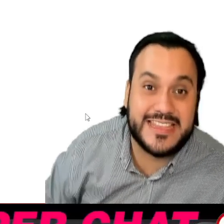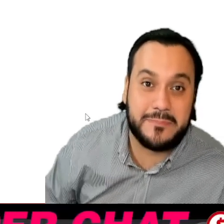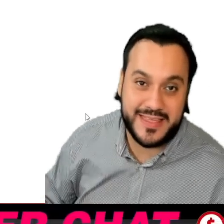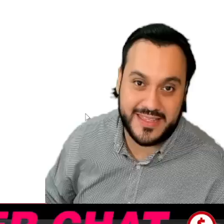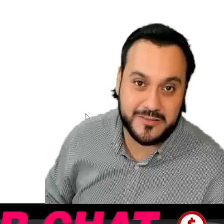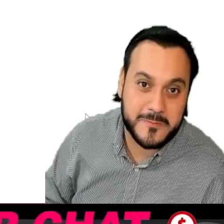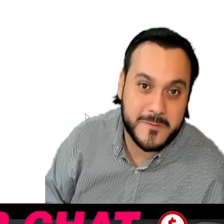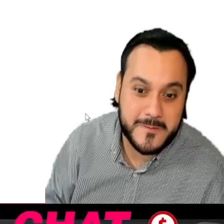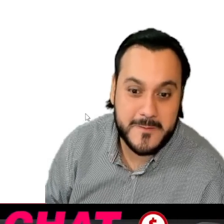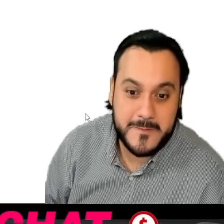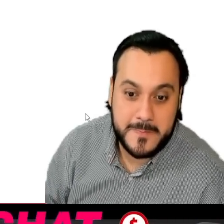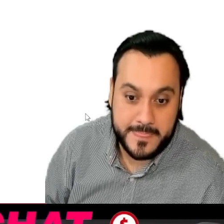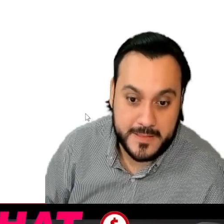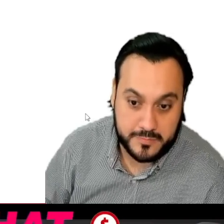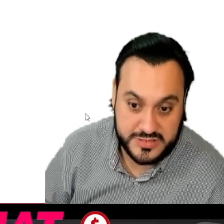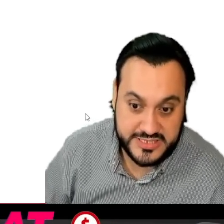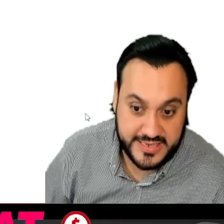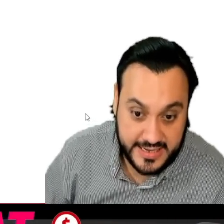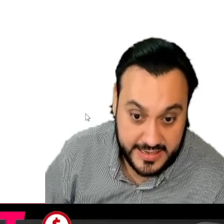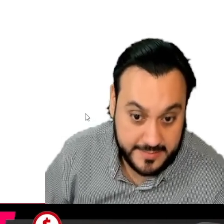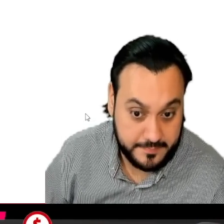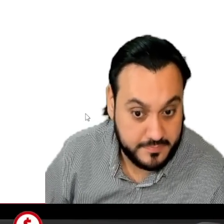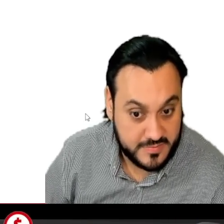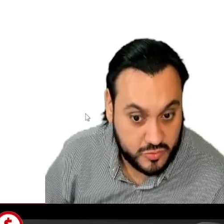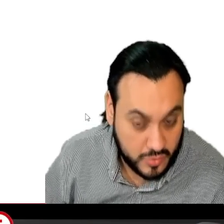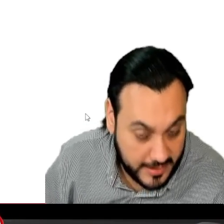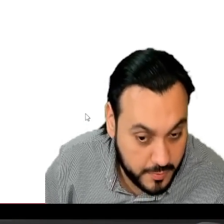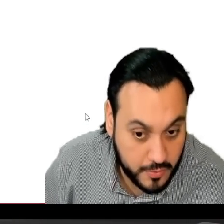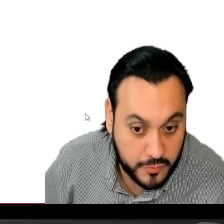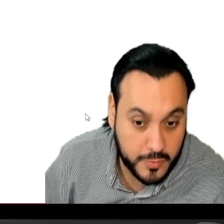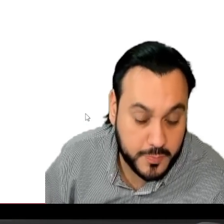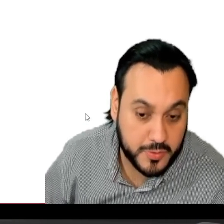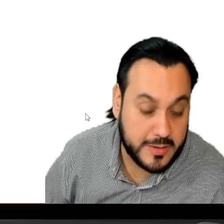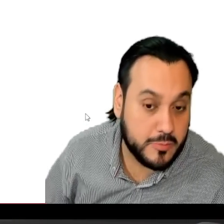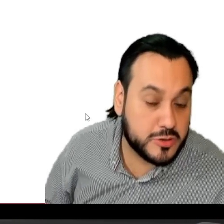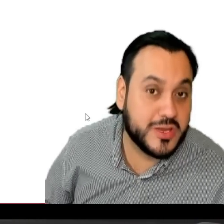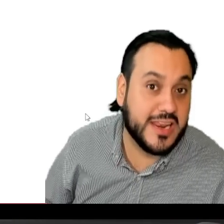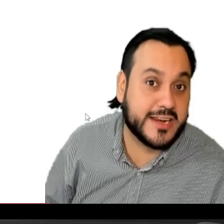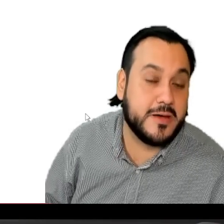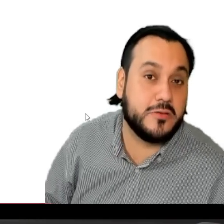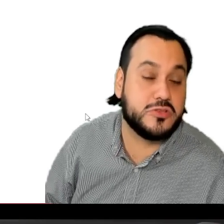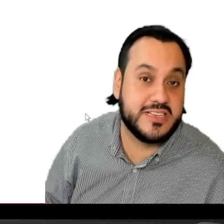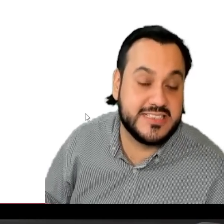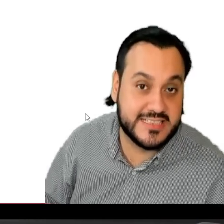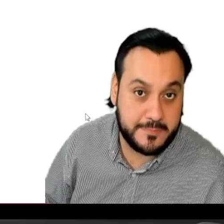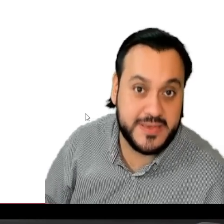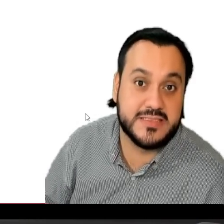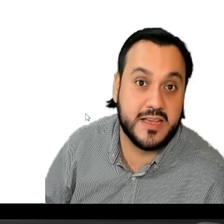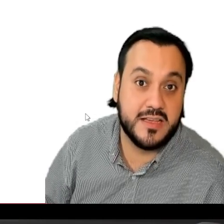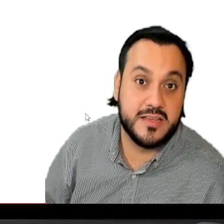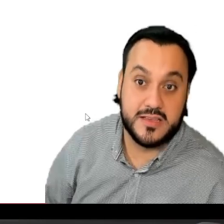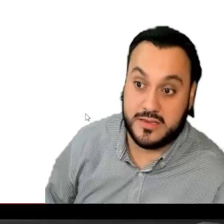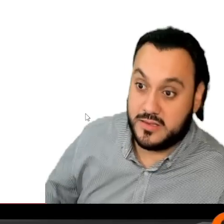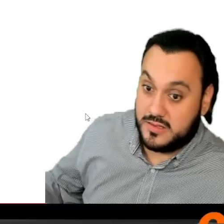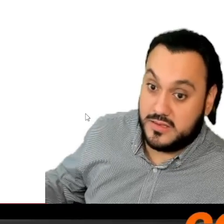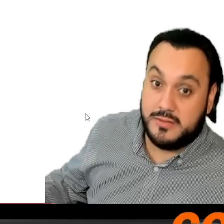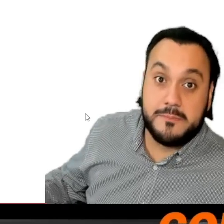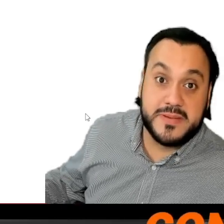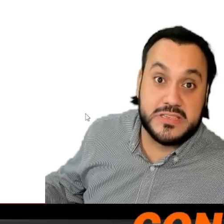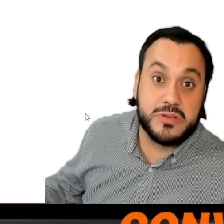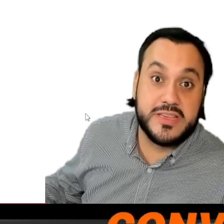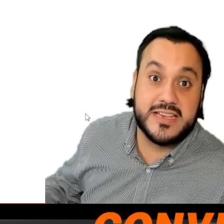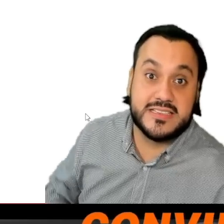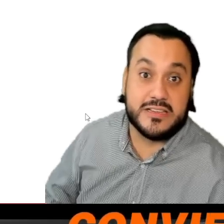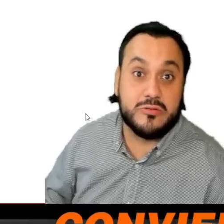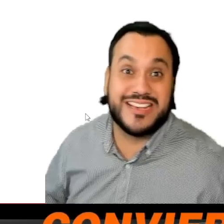niña atrapada pues dicen que sonará un poco feo pero que el muerto y el arrimado a los tres días apesta y ya